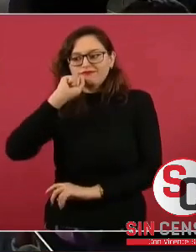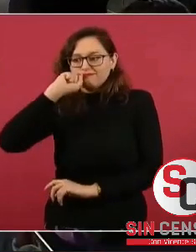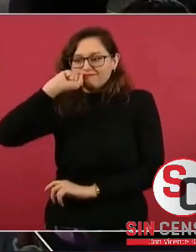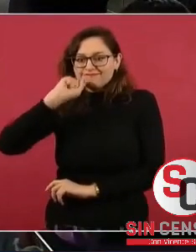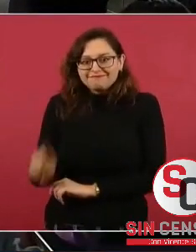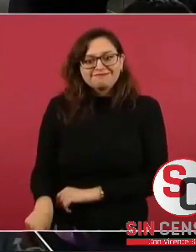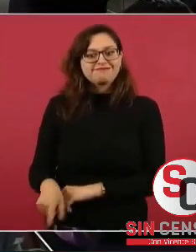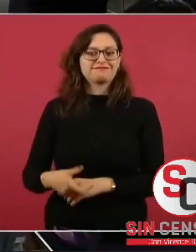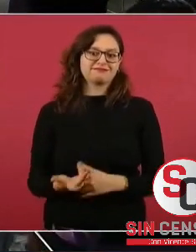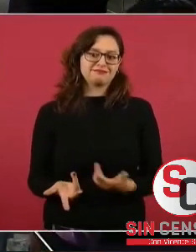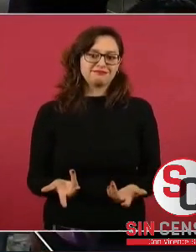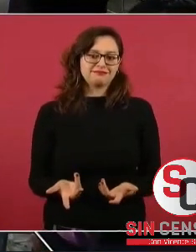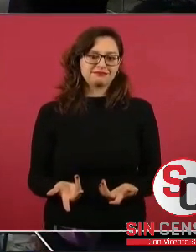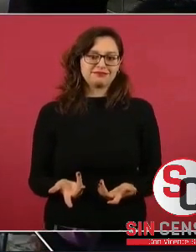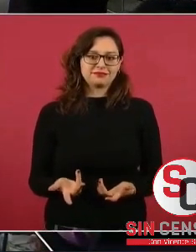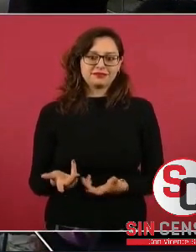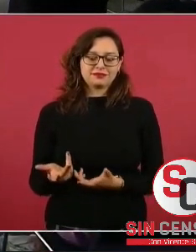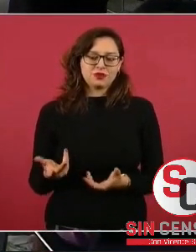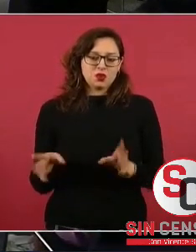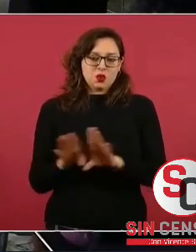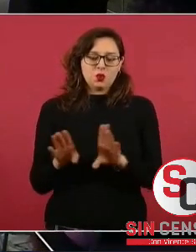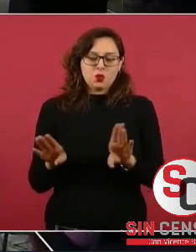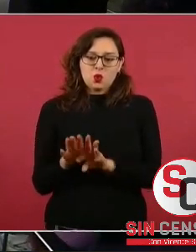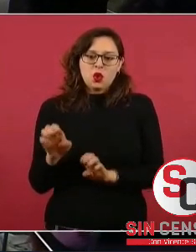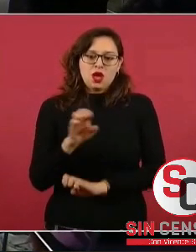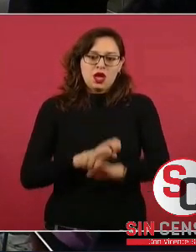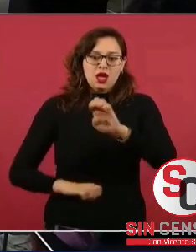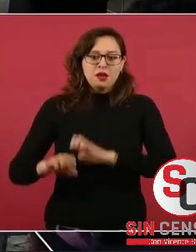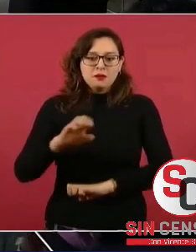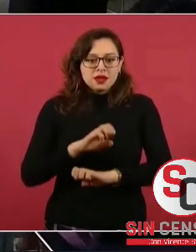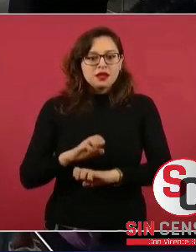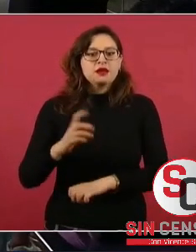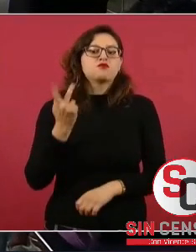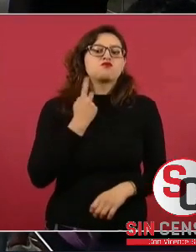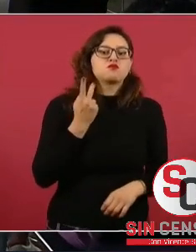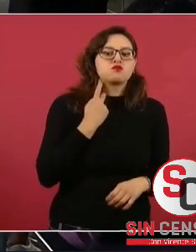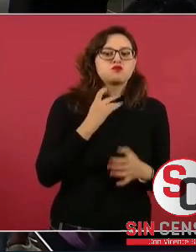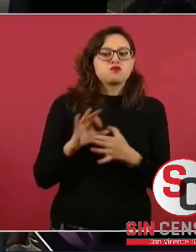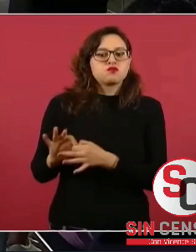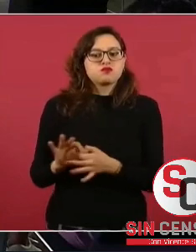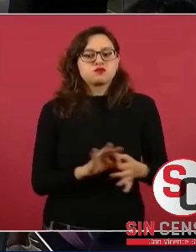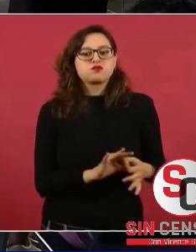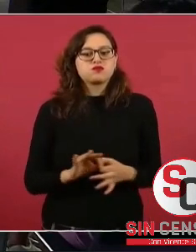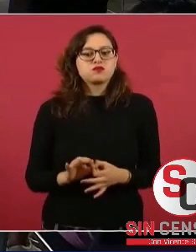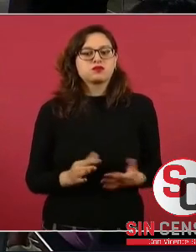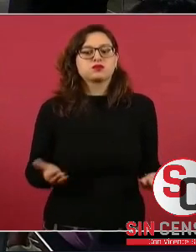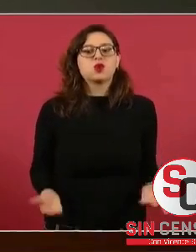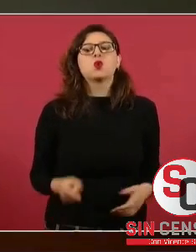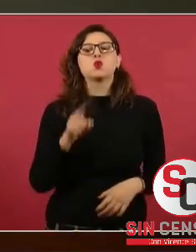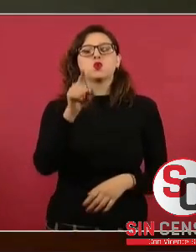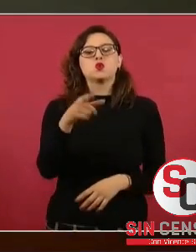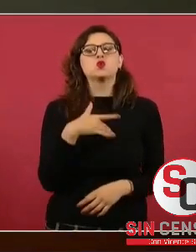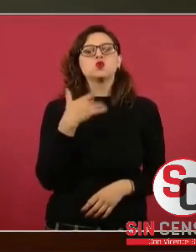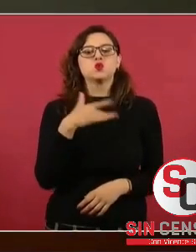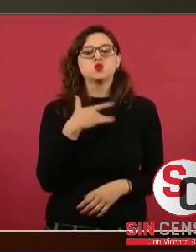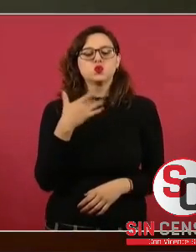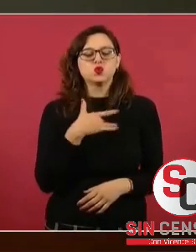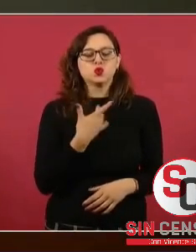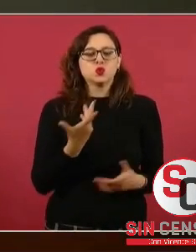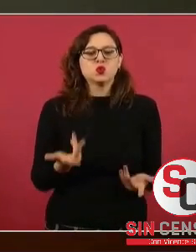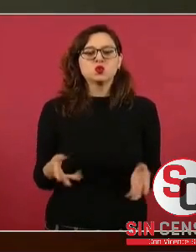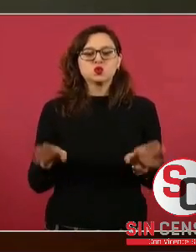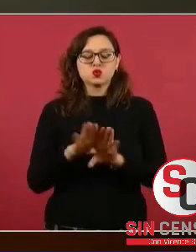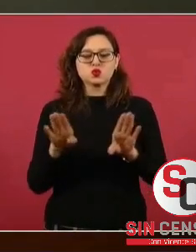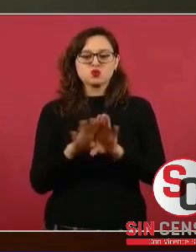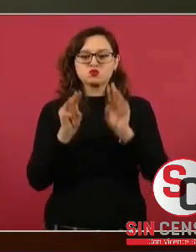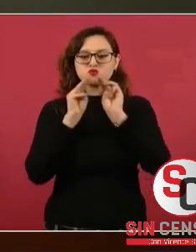Iraragorri, este contubernio empresarial político. ¿Qué opinión le da a usted este tipo de